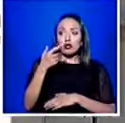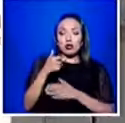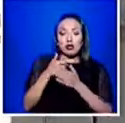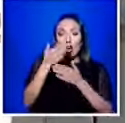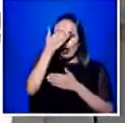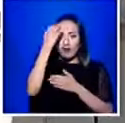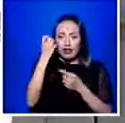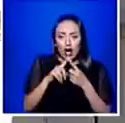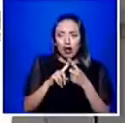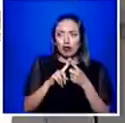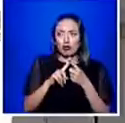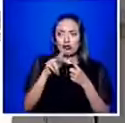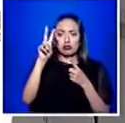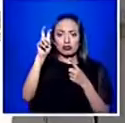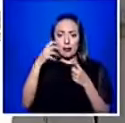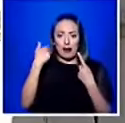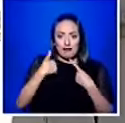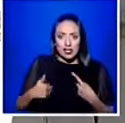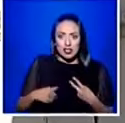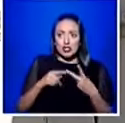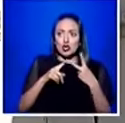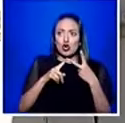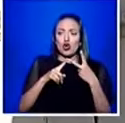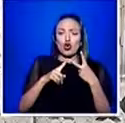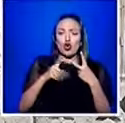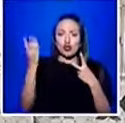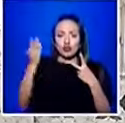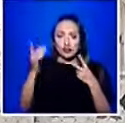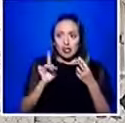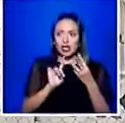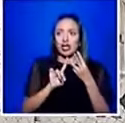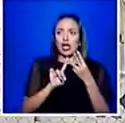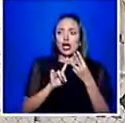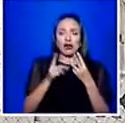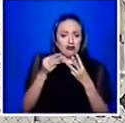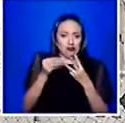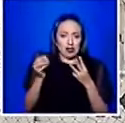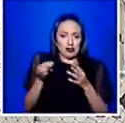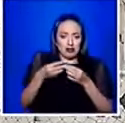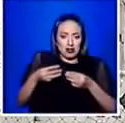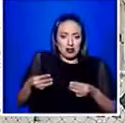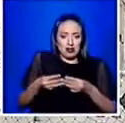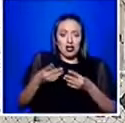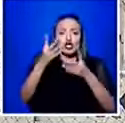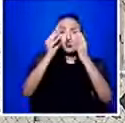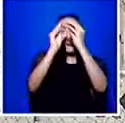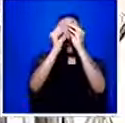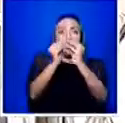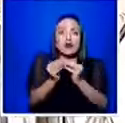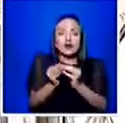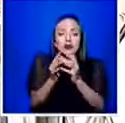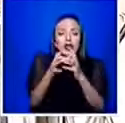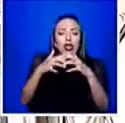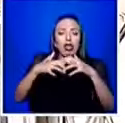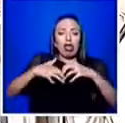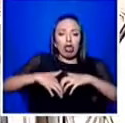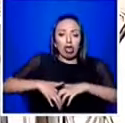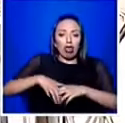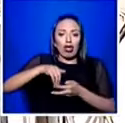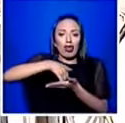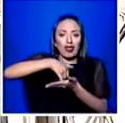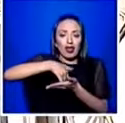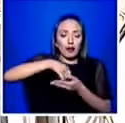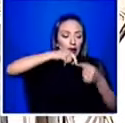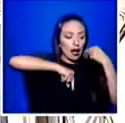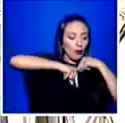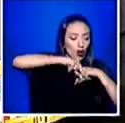cívica, la exigencia física, la disciplina. Pero sobre todo se debilitó la formación académica. Sin laboratorio,